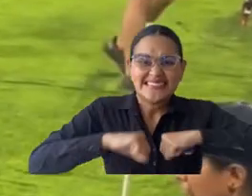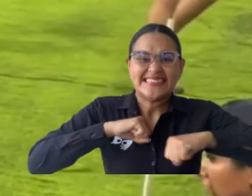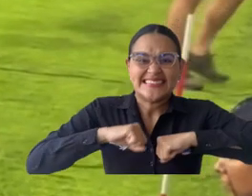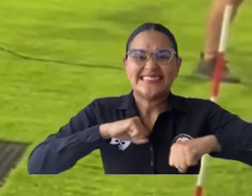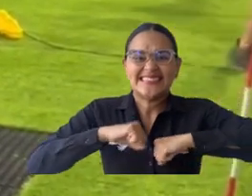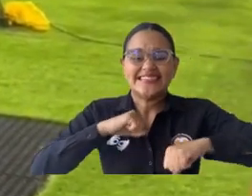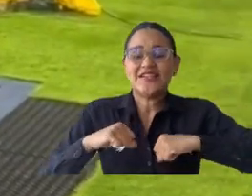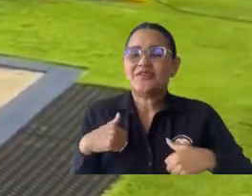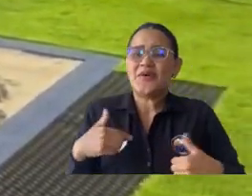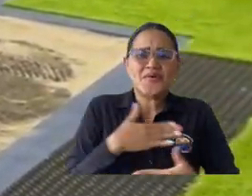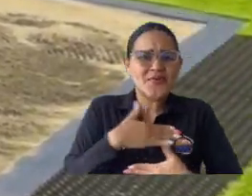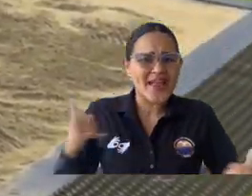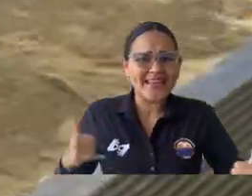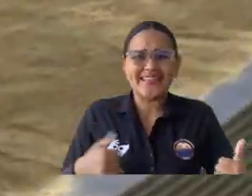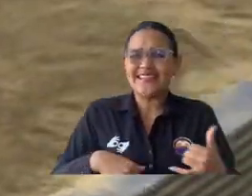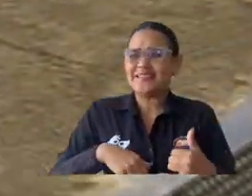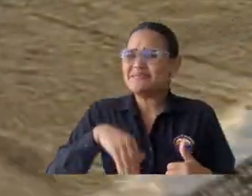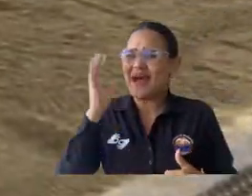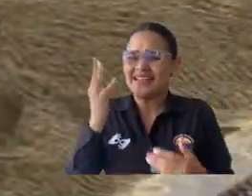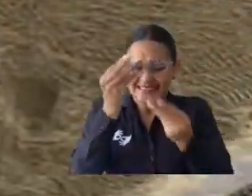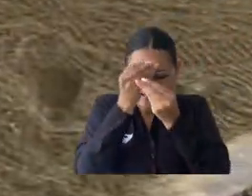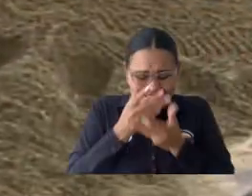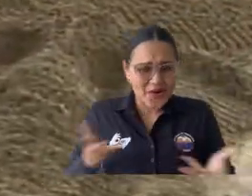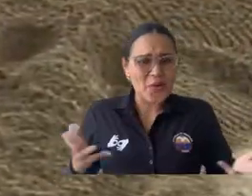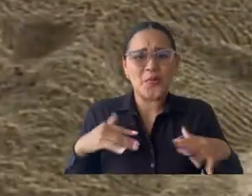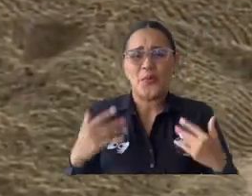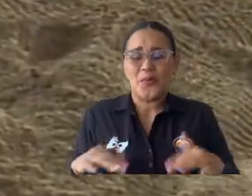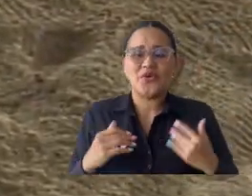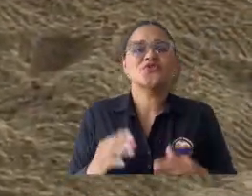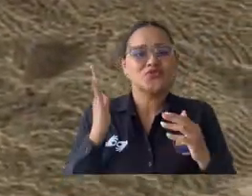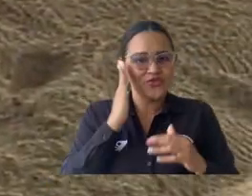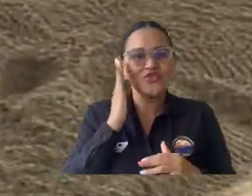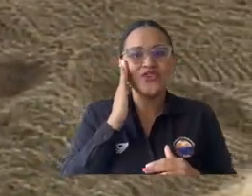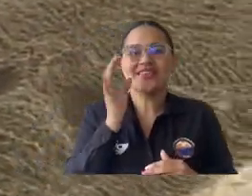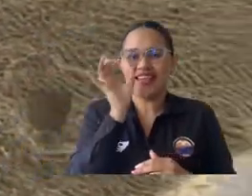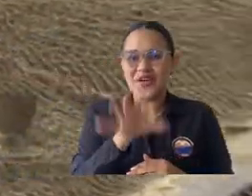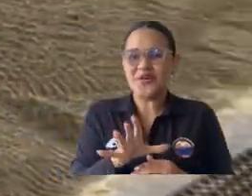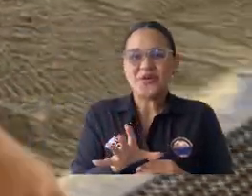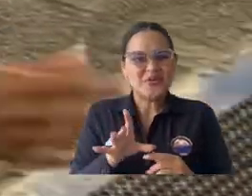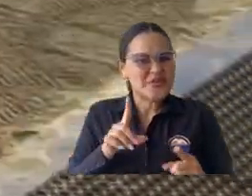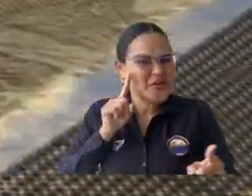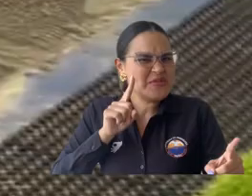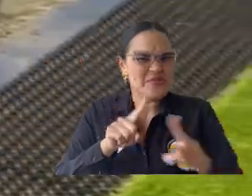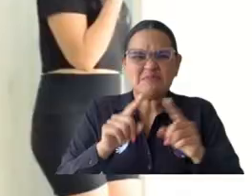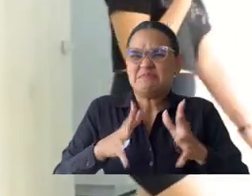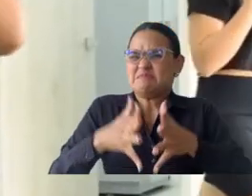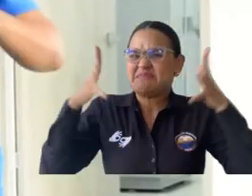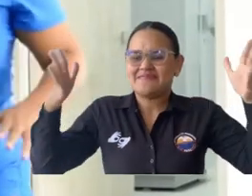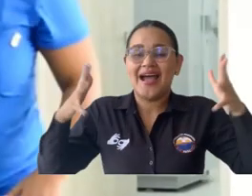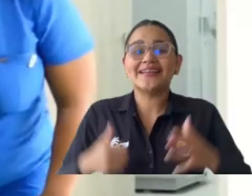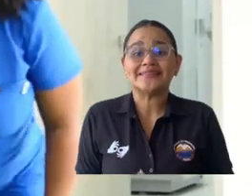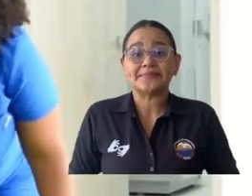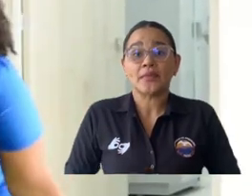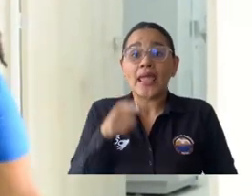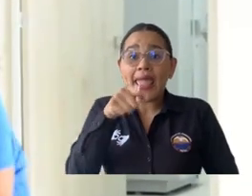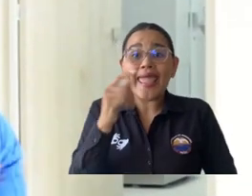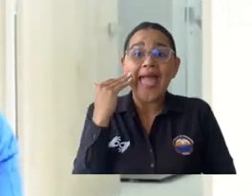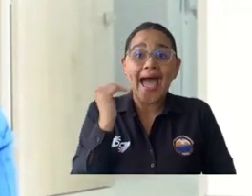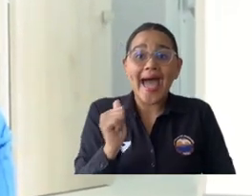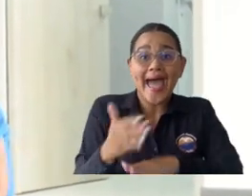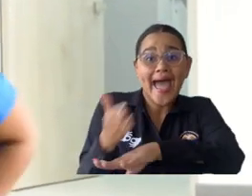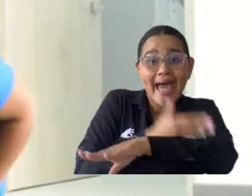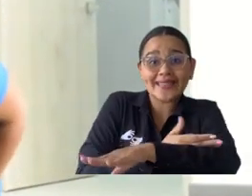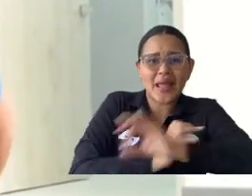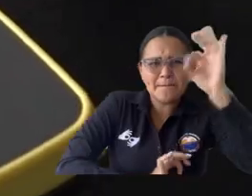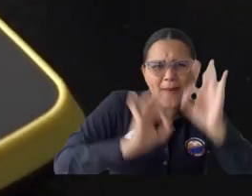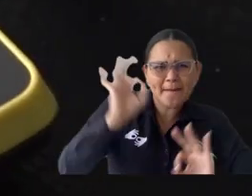he realizado. Me siento mucho más feliz, mucho más bendecida. Y lo que se viene va a ser muy, muy grande. Para su preparación, Linares contará